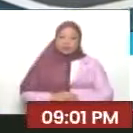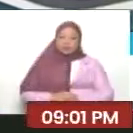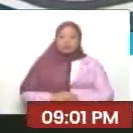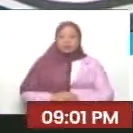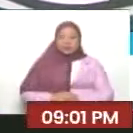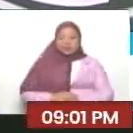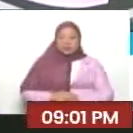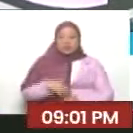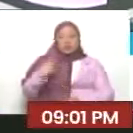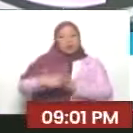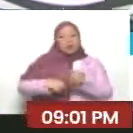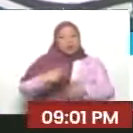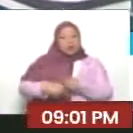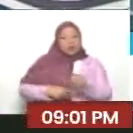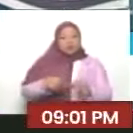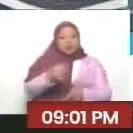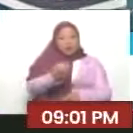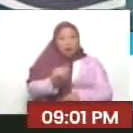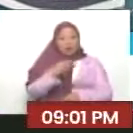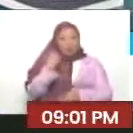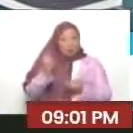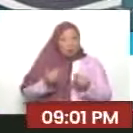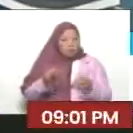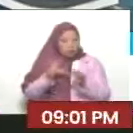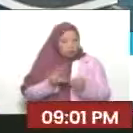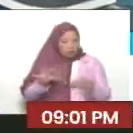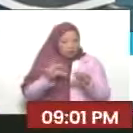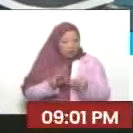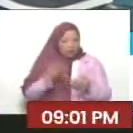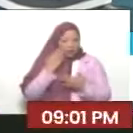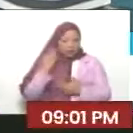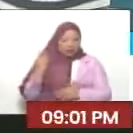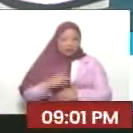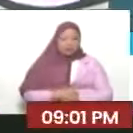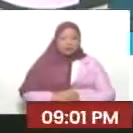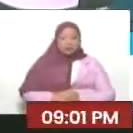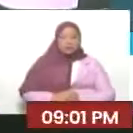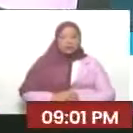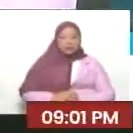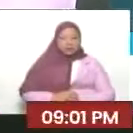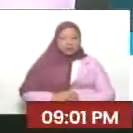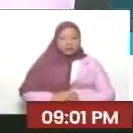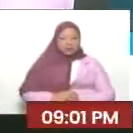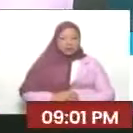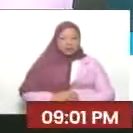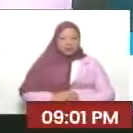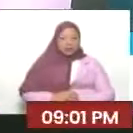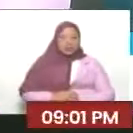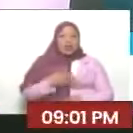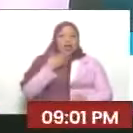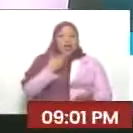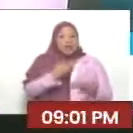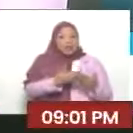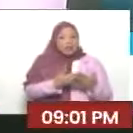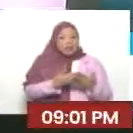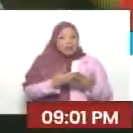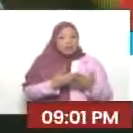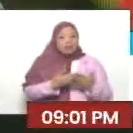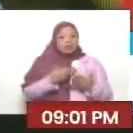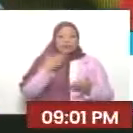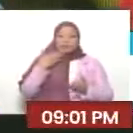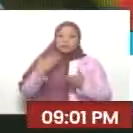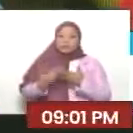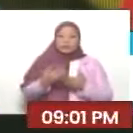Emerelis, ¿cómo está el proceso productivo? ¿Qué me cuenta? Bueno, de verdad muy agradecida.